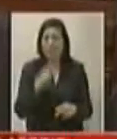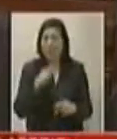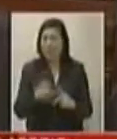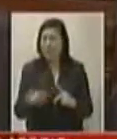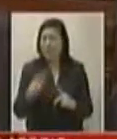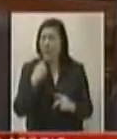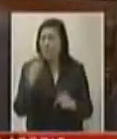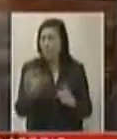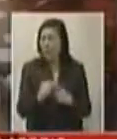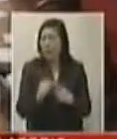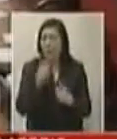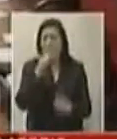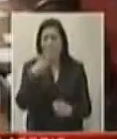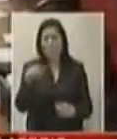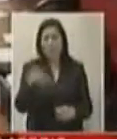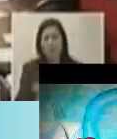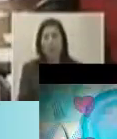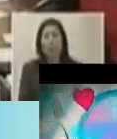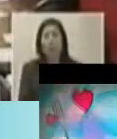palabra. Gracias, presidente.